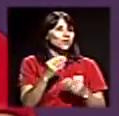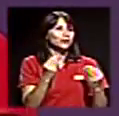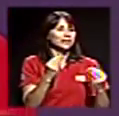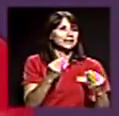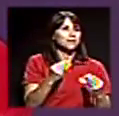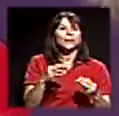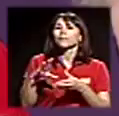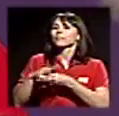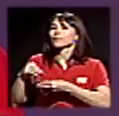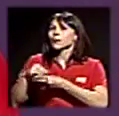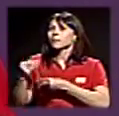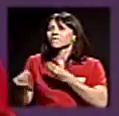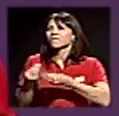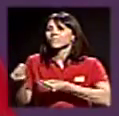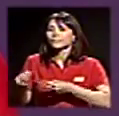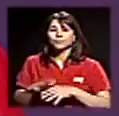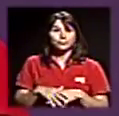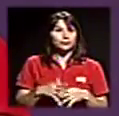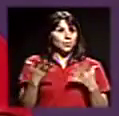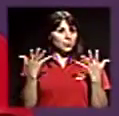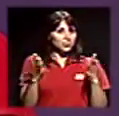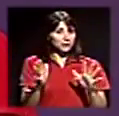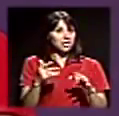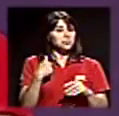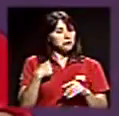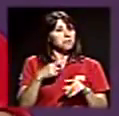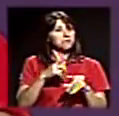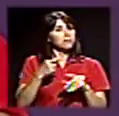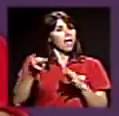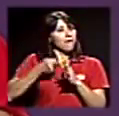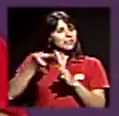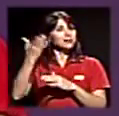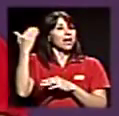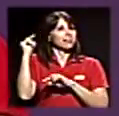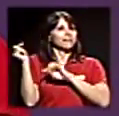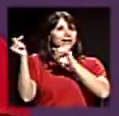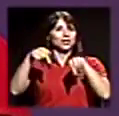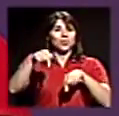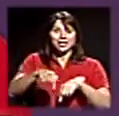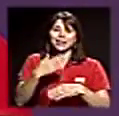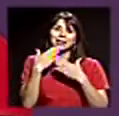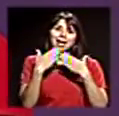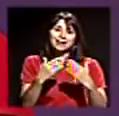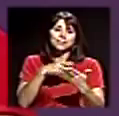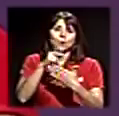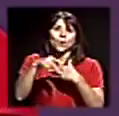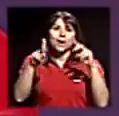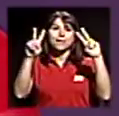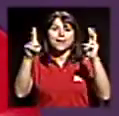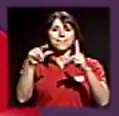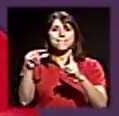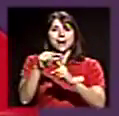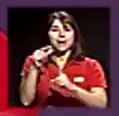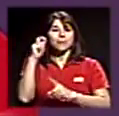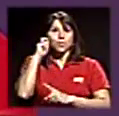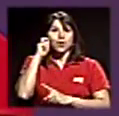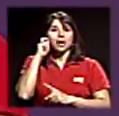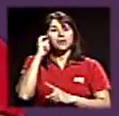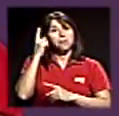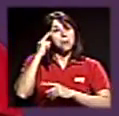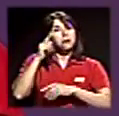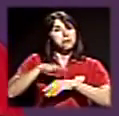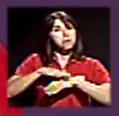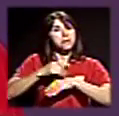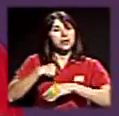trabajo. Bueno, ya he estado varias veces en este lugar y muchas gracias a Palabra de Mujer, ¿verdad? Por